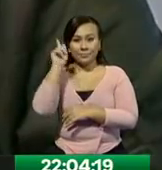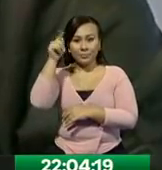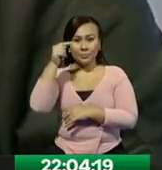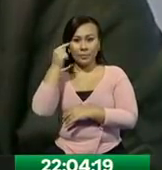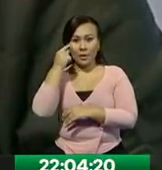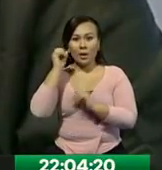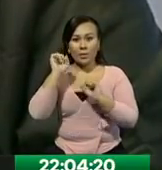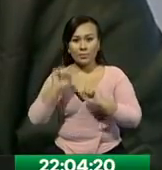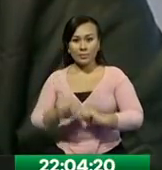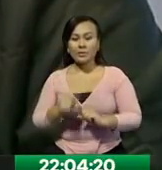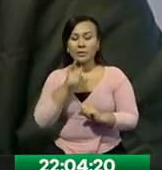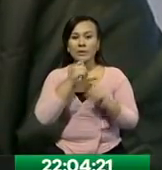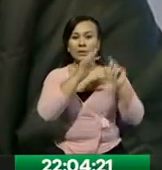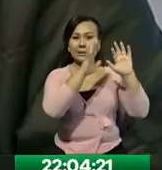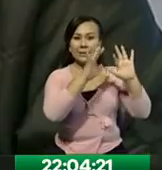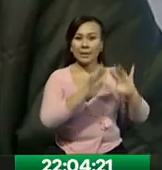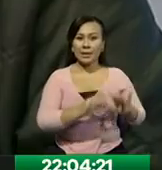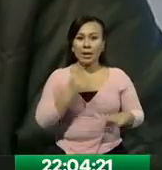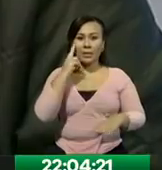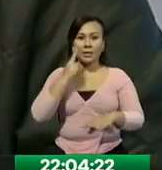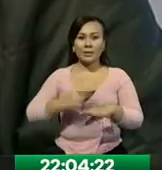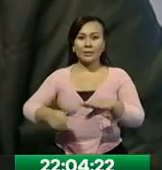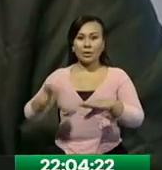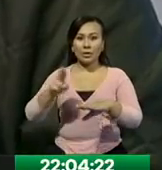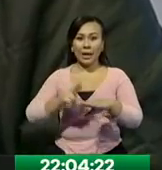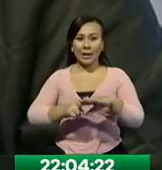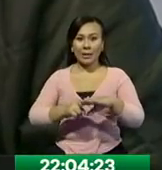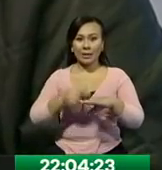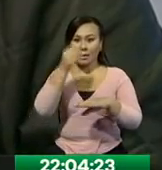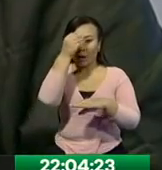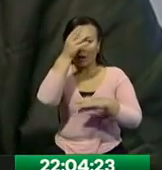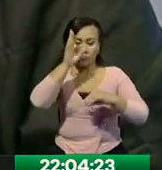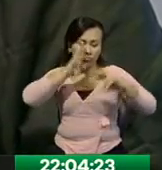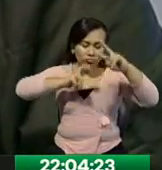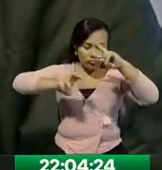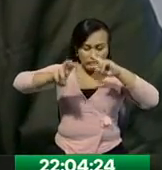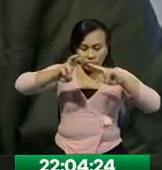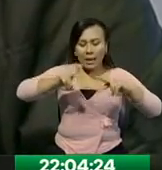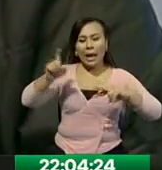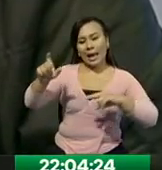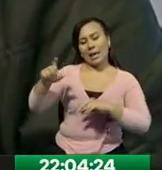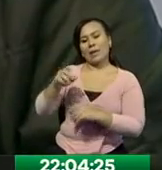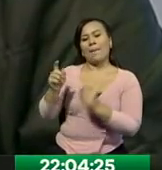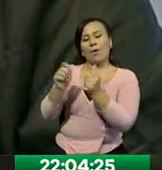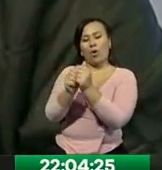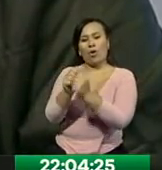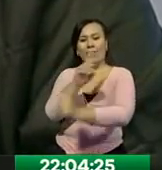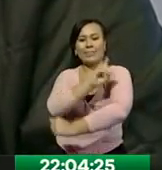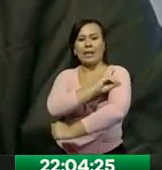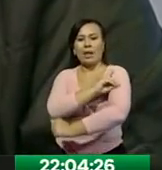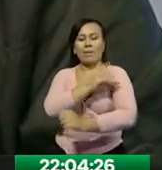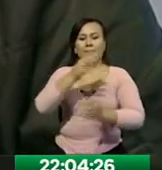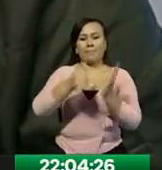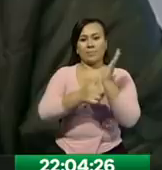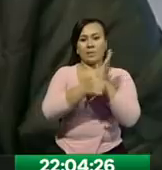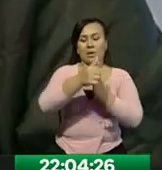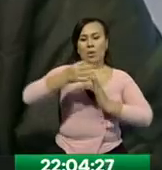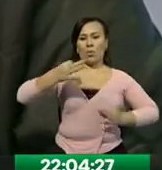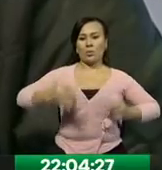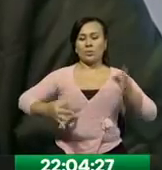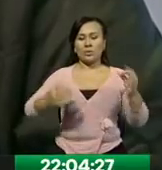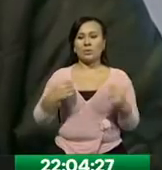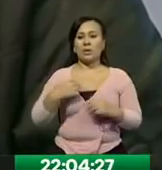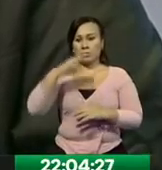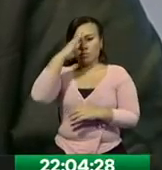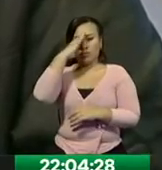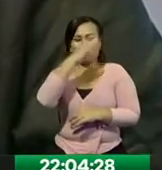delegación por el señor secretario nacional de inteligencia y también acompañar a un delegado del ministerio de justicia acompañará el señor